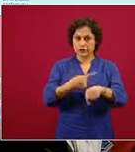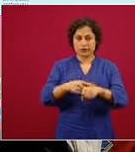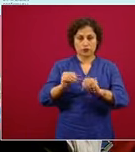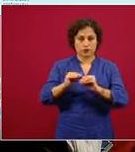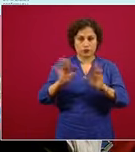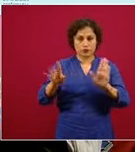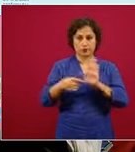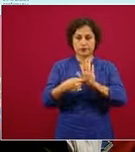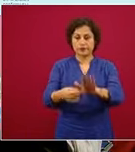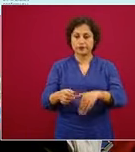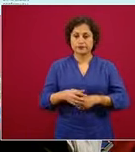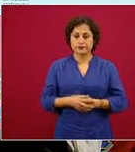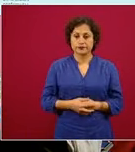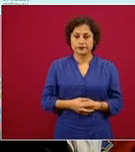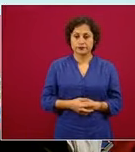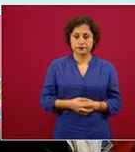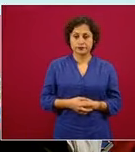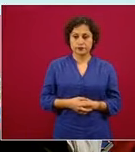clara.